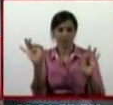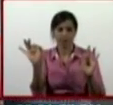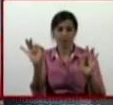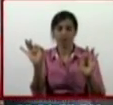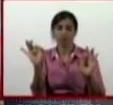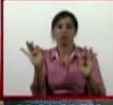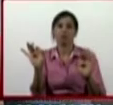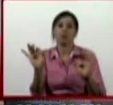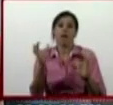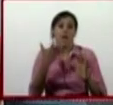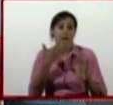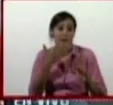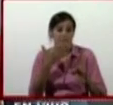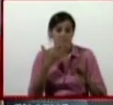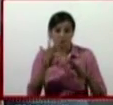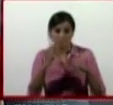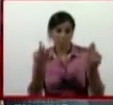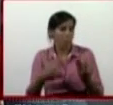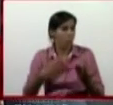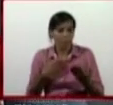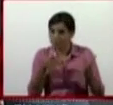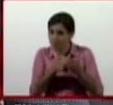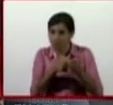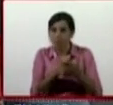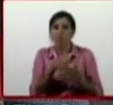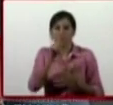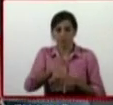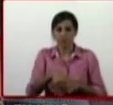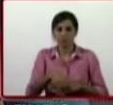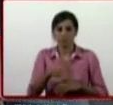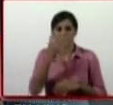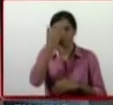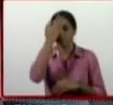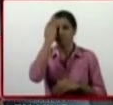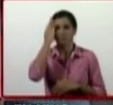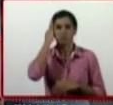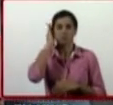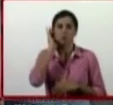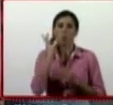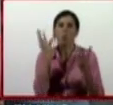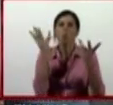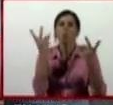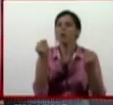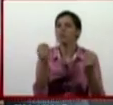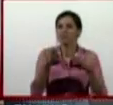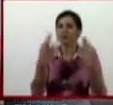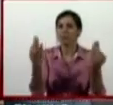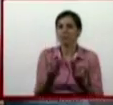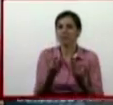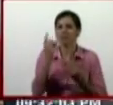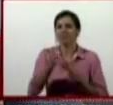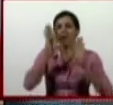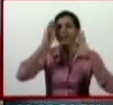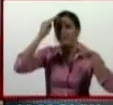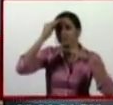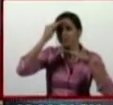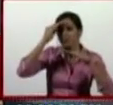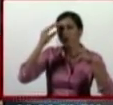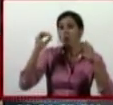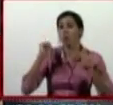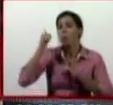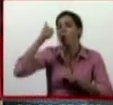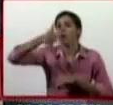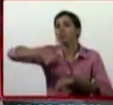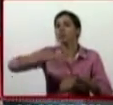momento que la familia no pueda pagar, vamos a tener también el número de familias que tienen que ser atendidas. ¿Y por cuánto